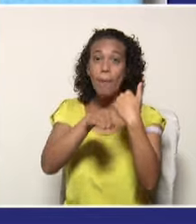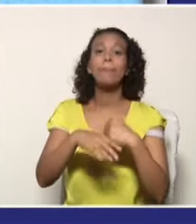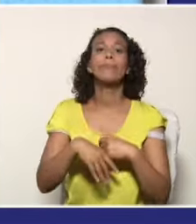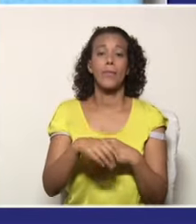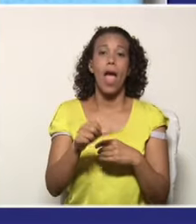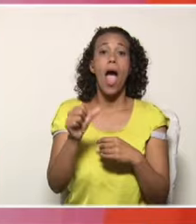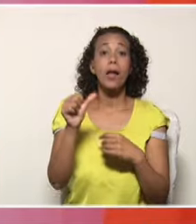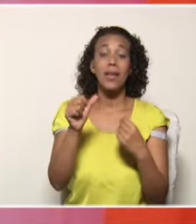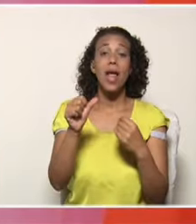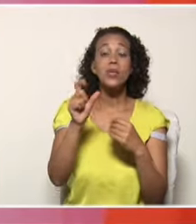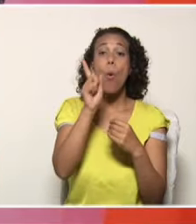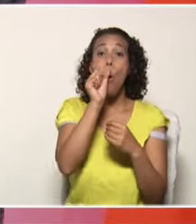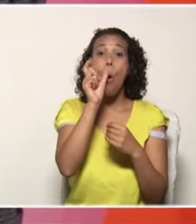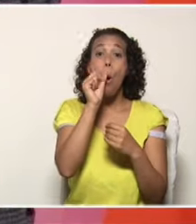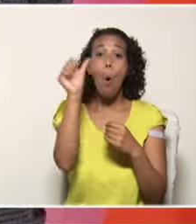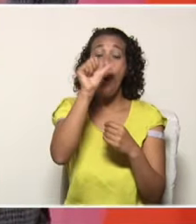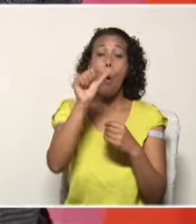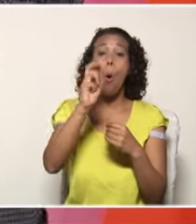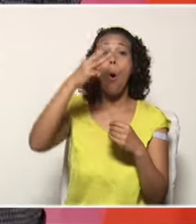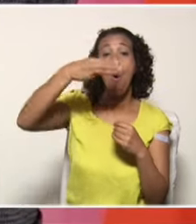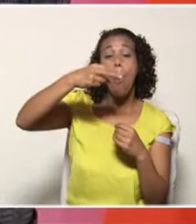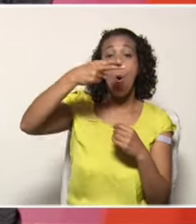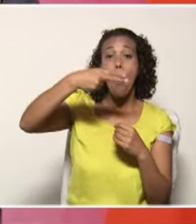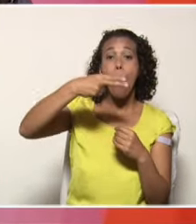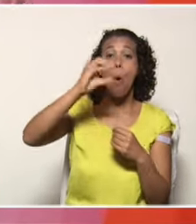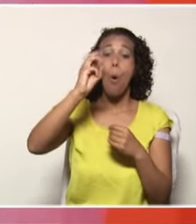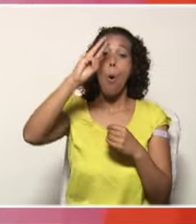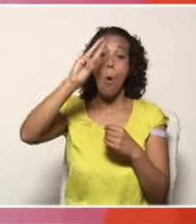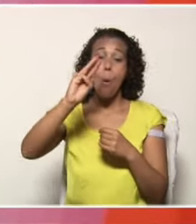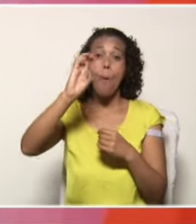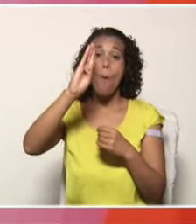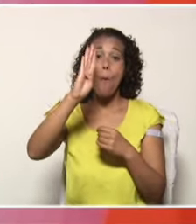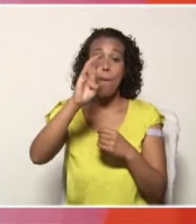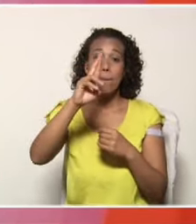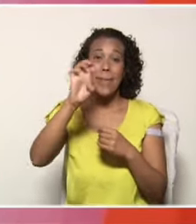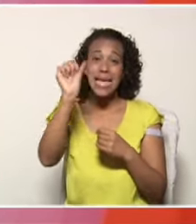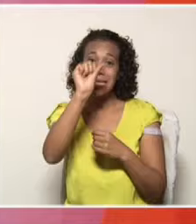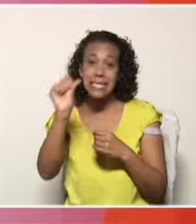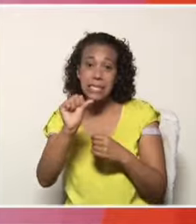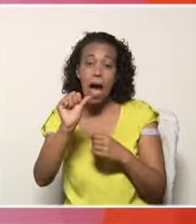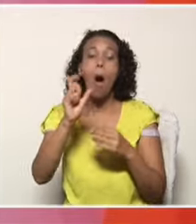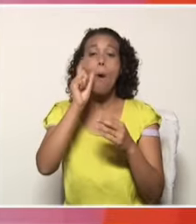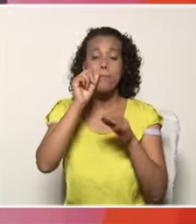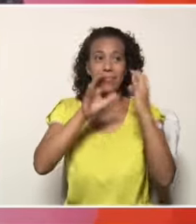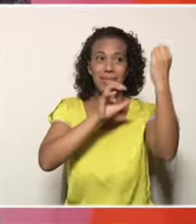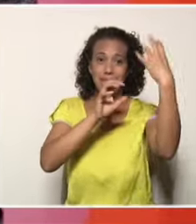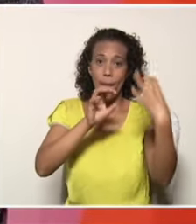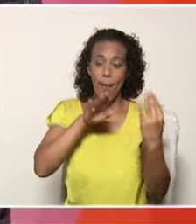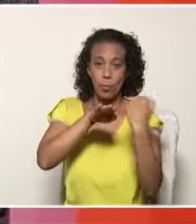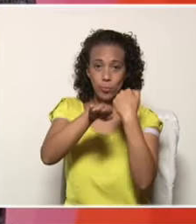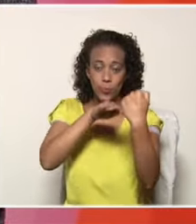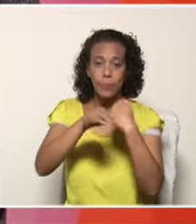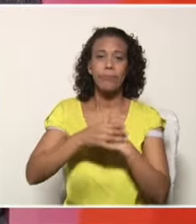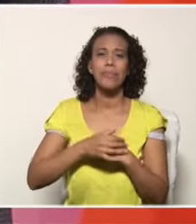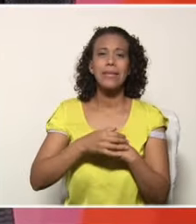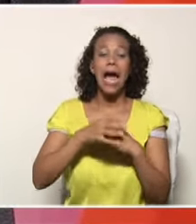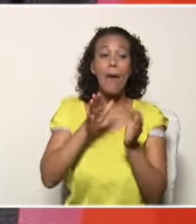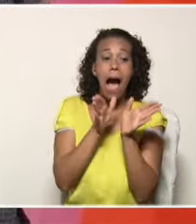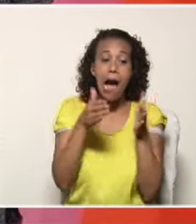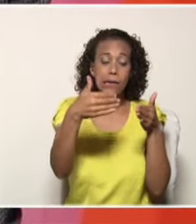va a recordar lo que hay en cada esquina de, digamos en este caso, que yo estoy en Caracas, de Caracas. En cada esquina de